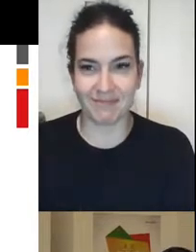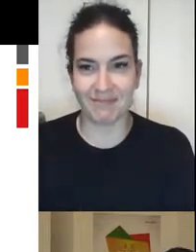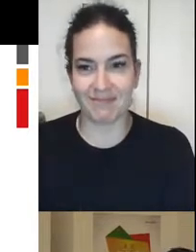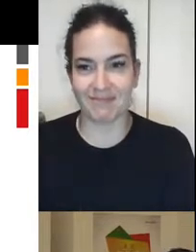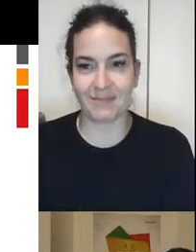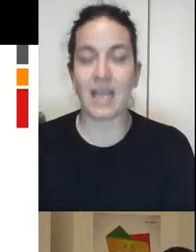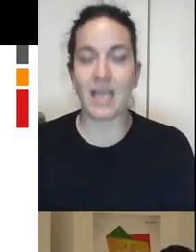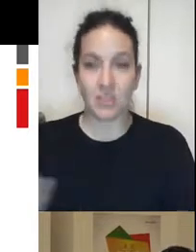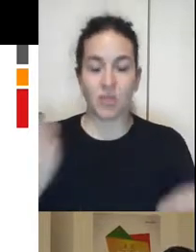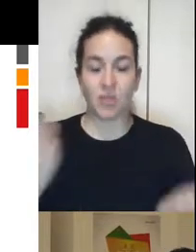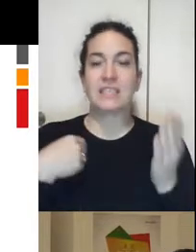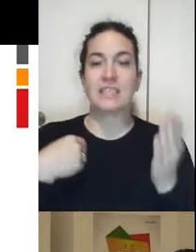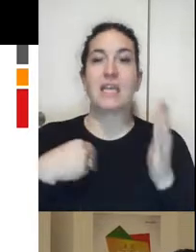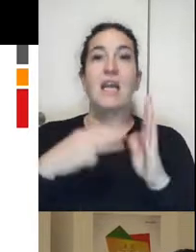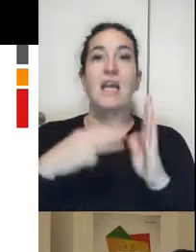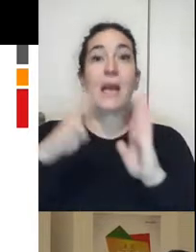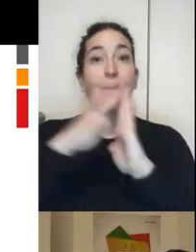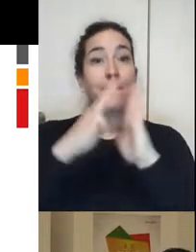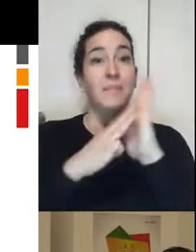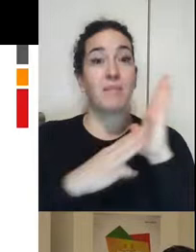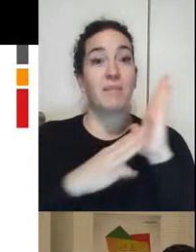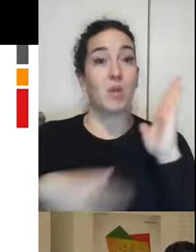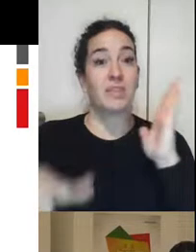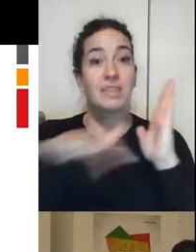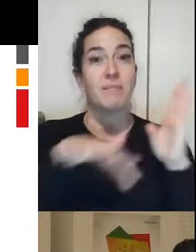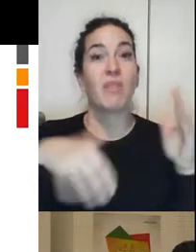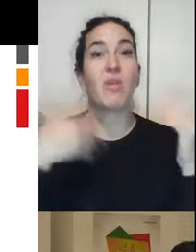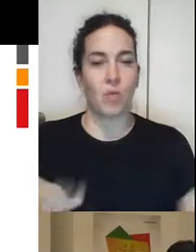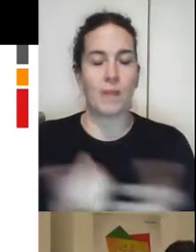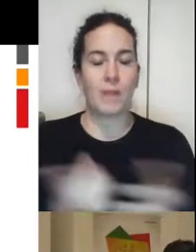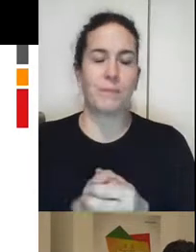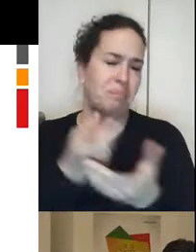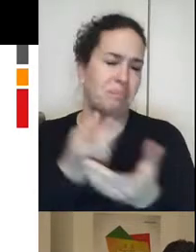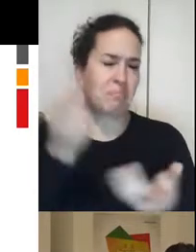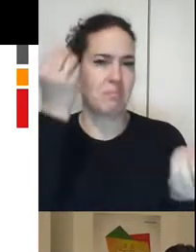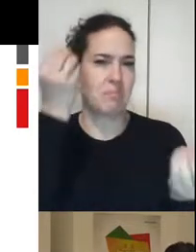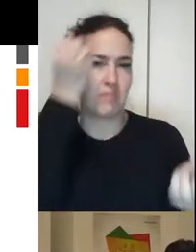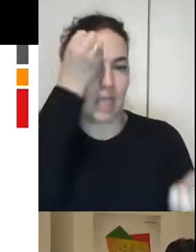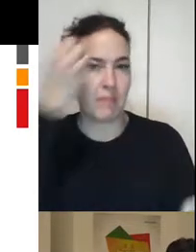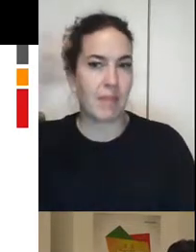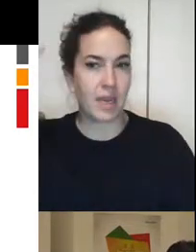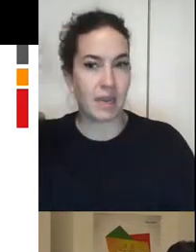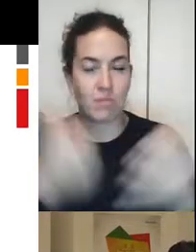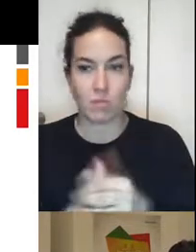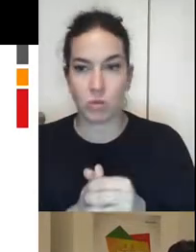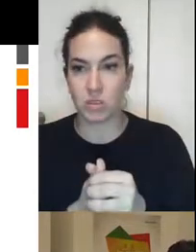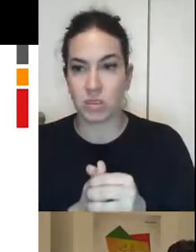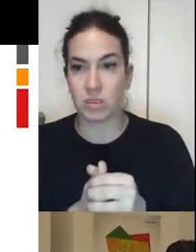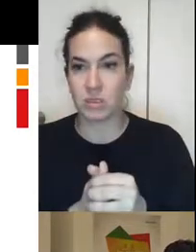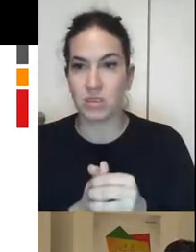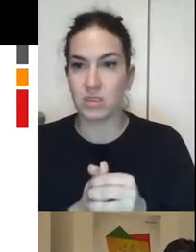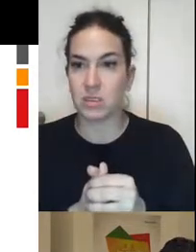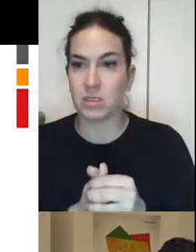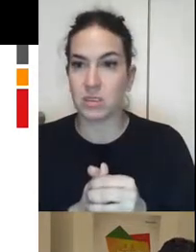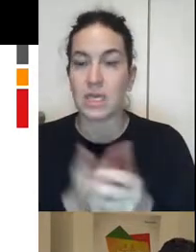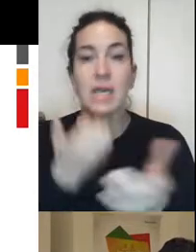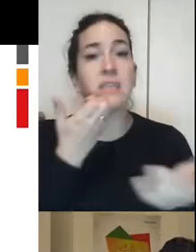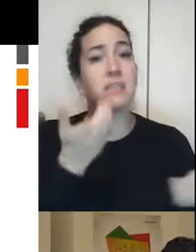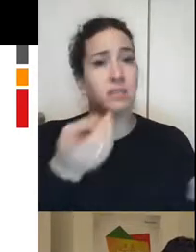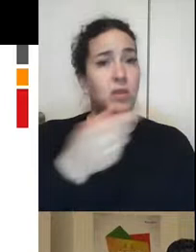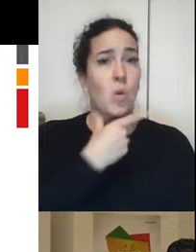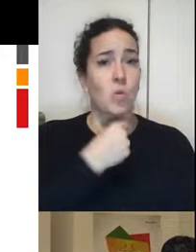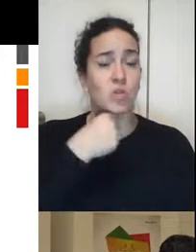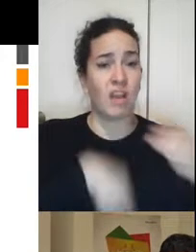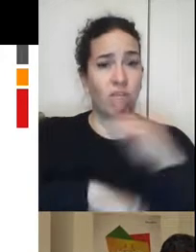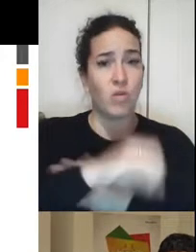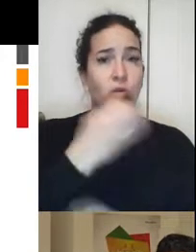principios de este espacio? Bueno, más o menos, imaginémonos, si tenemos la idea del fútbol o reconocemos las figuras como Messi o Cristiano Ronaldo,